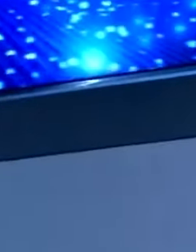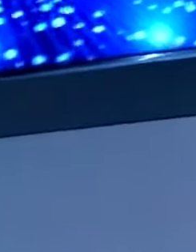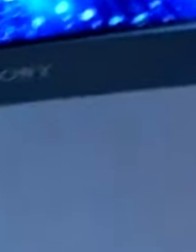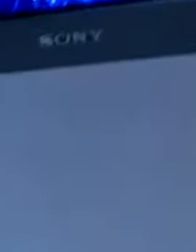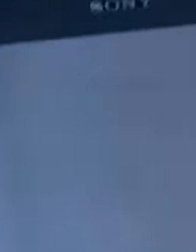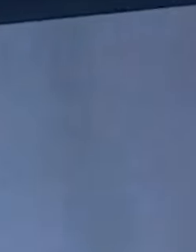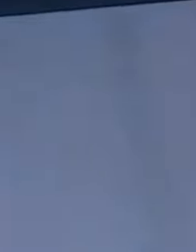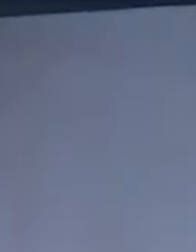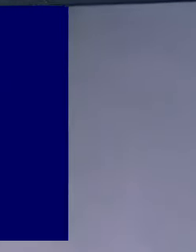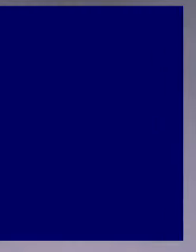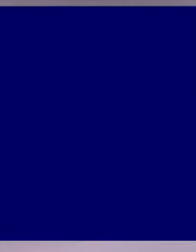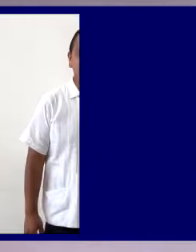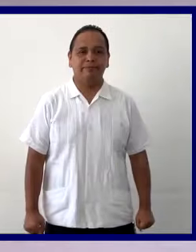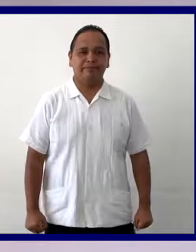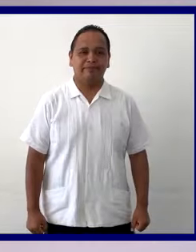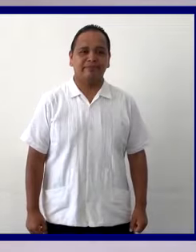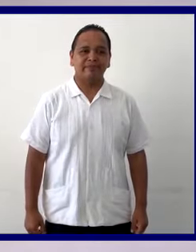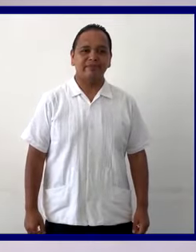Paso Mecha.